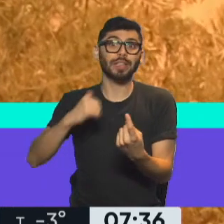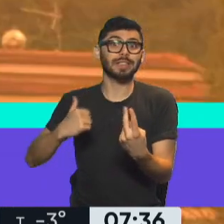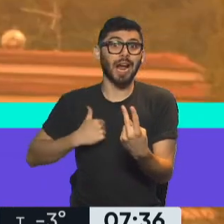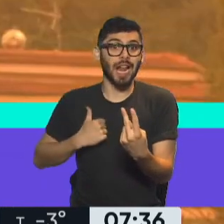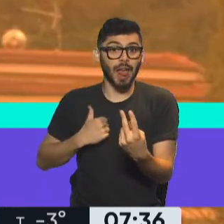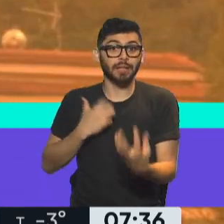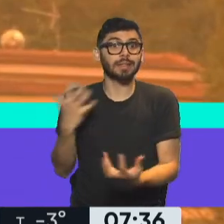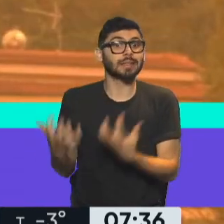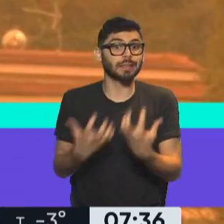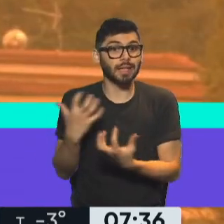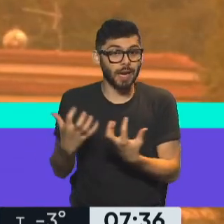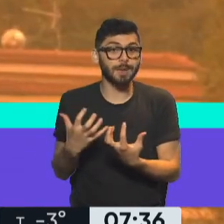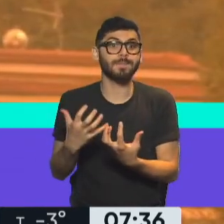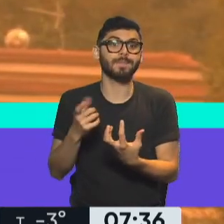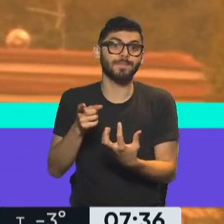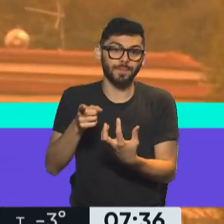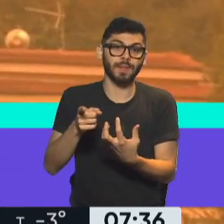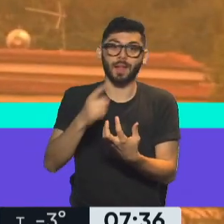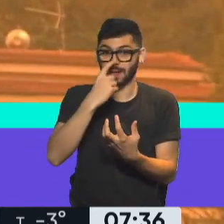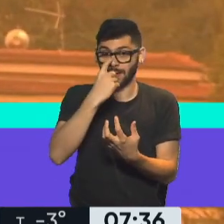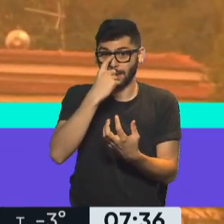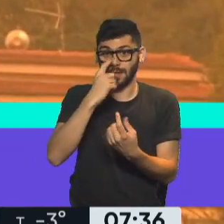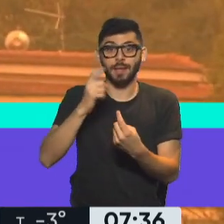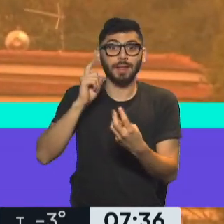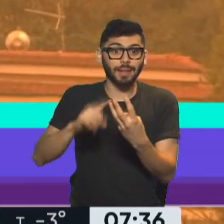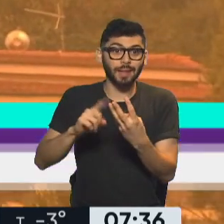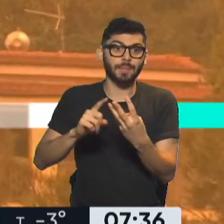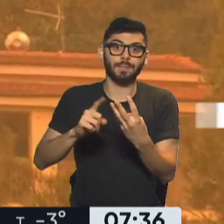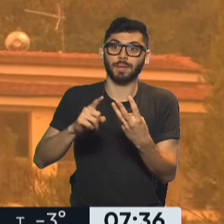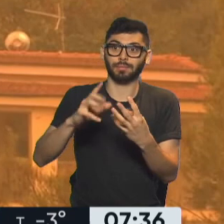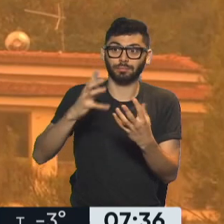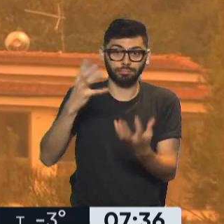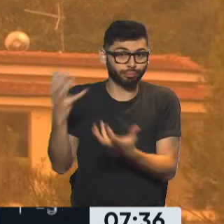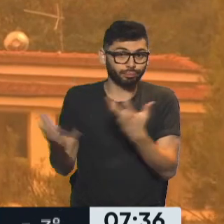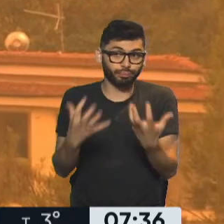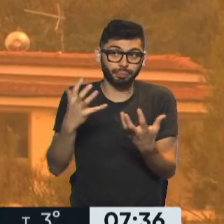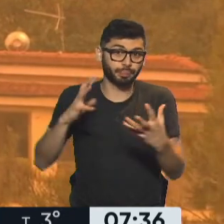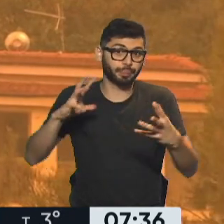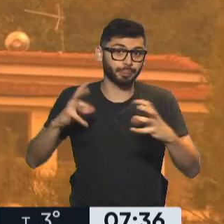vulnerable a incendios explosivos y altamente destructivos.